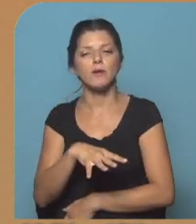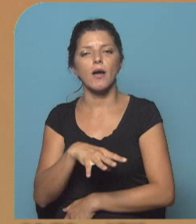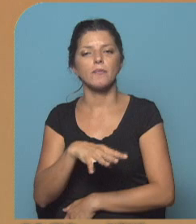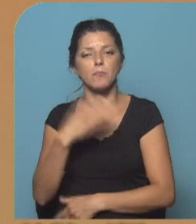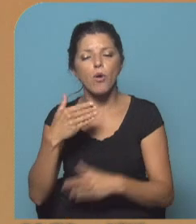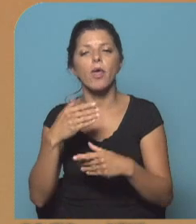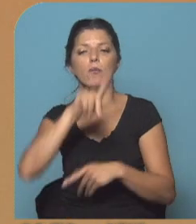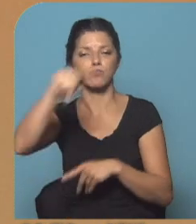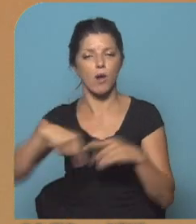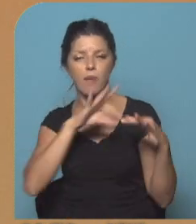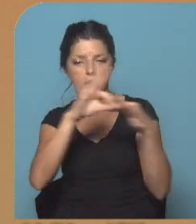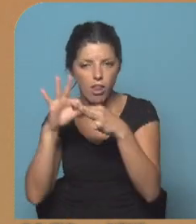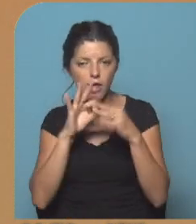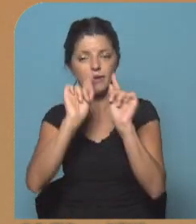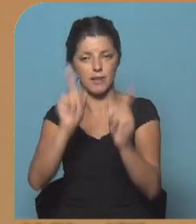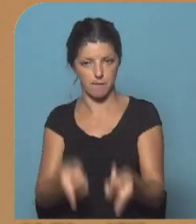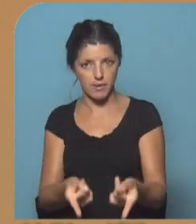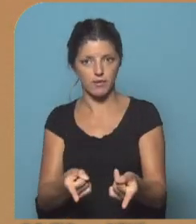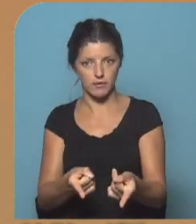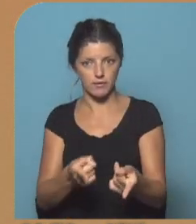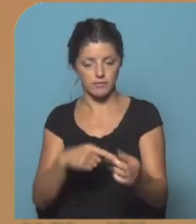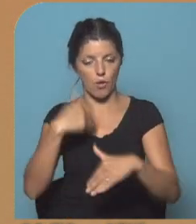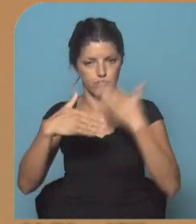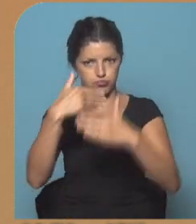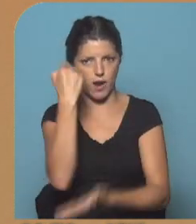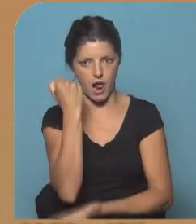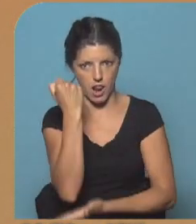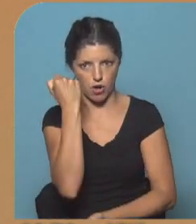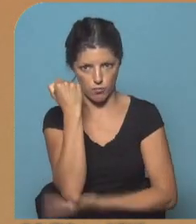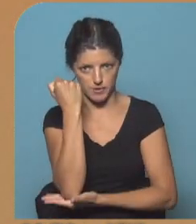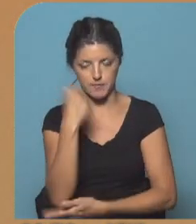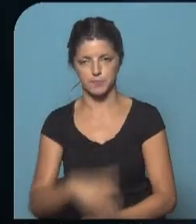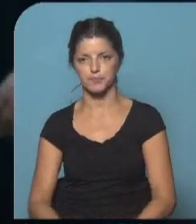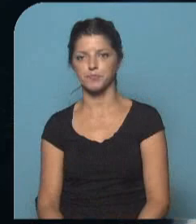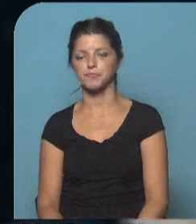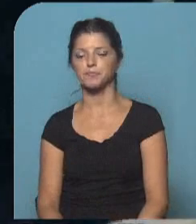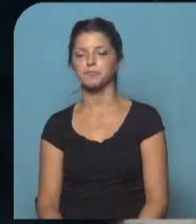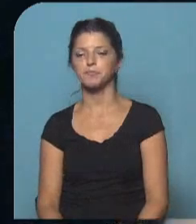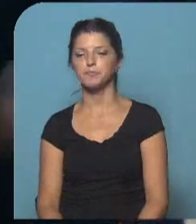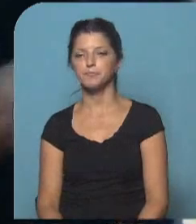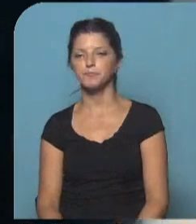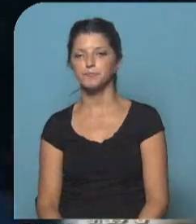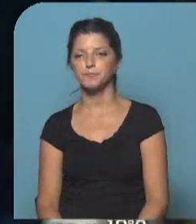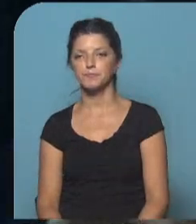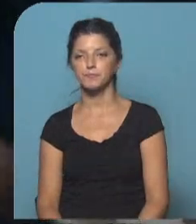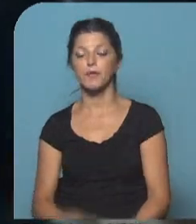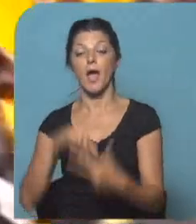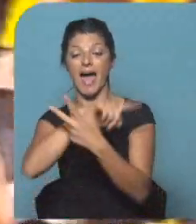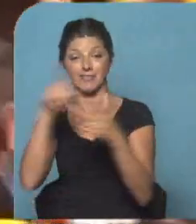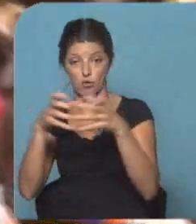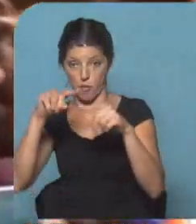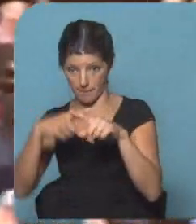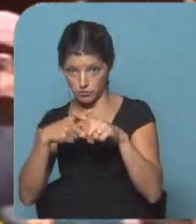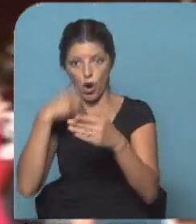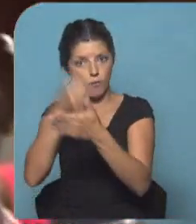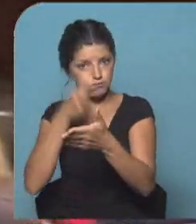reconciliación y una Cataluña que recupera el motor económico que nunca debió dejar de ser. Los tres partidos independentistas,